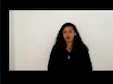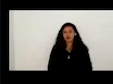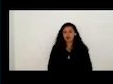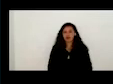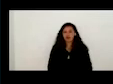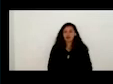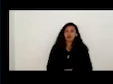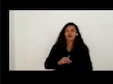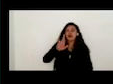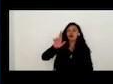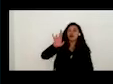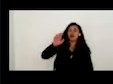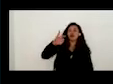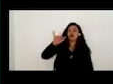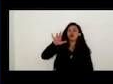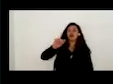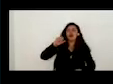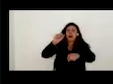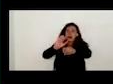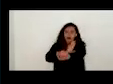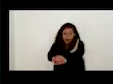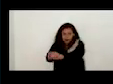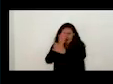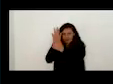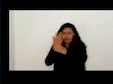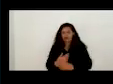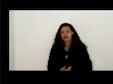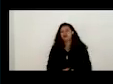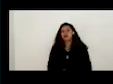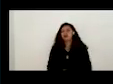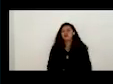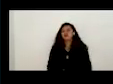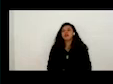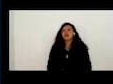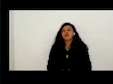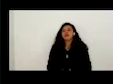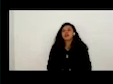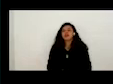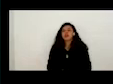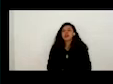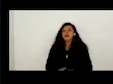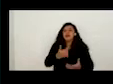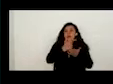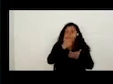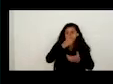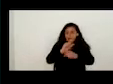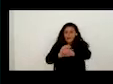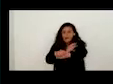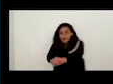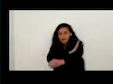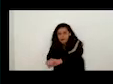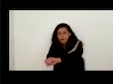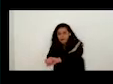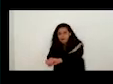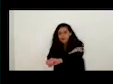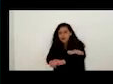Dice Regina Velasco que energía. Nos aporta energía, nos aporta grasas y nos aporta ciertas